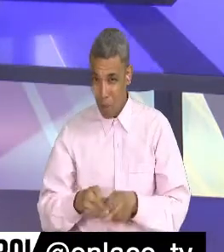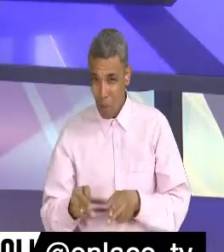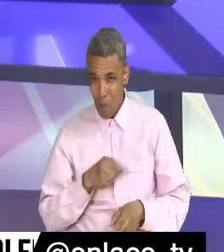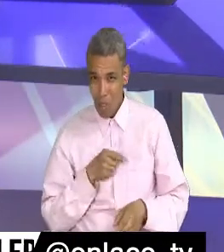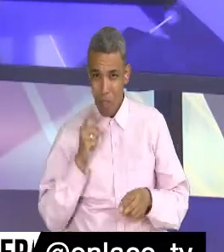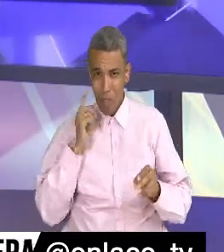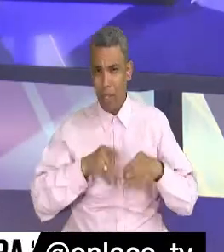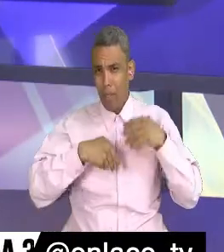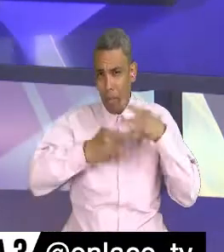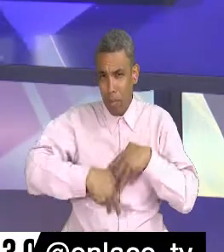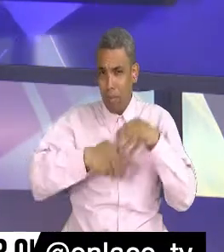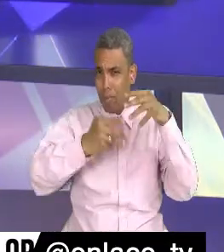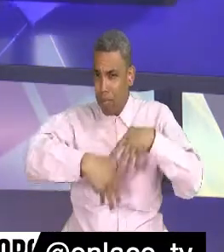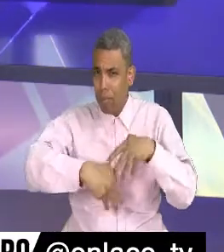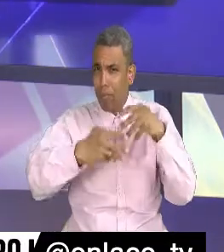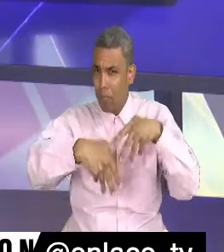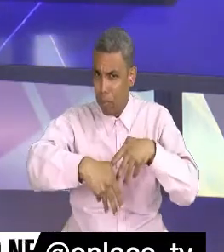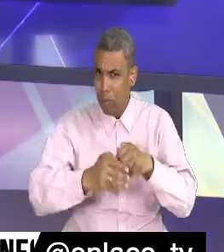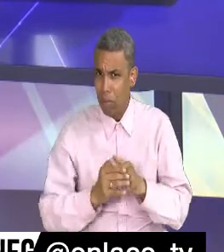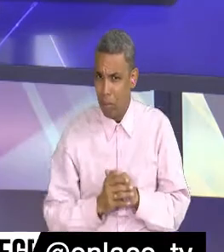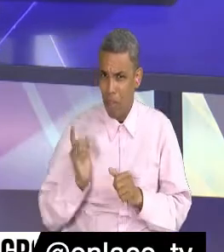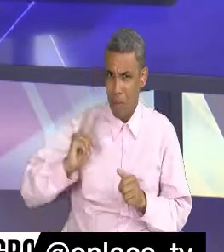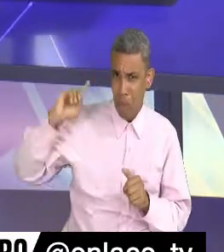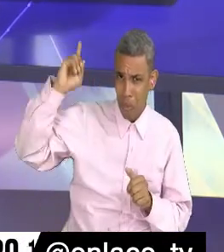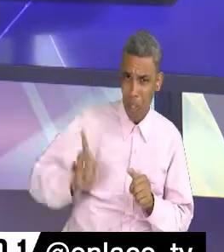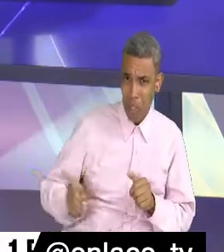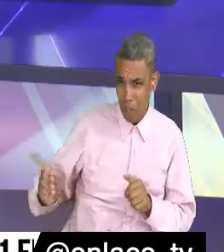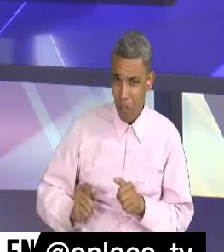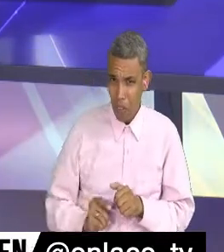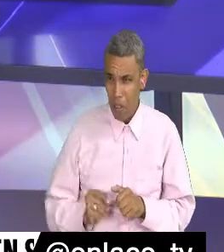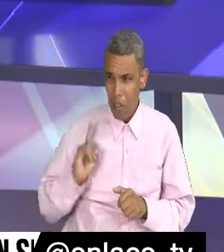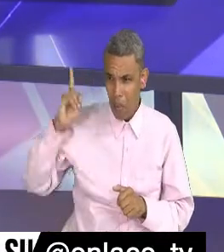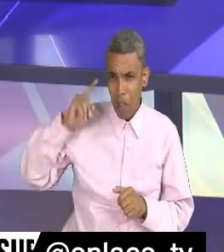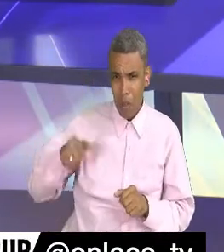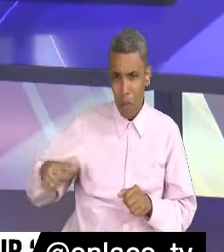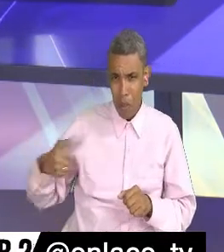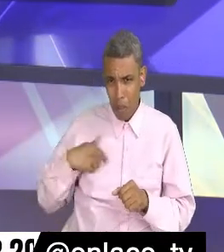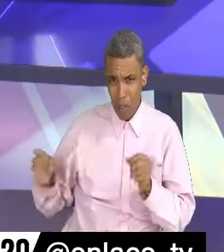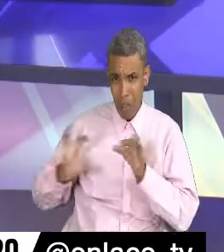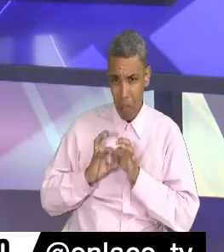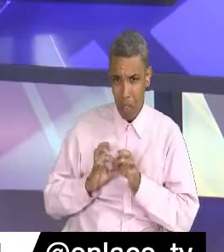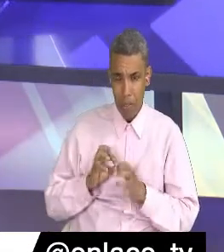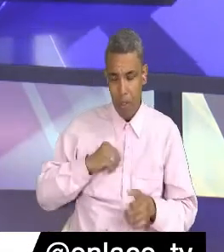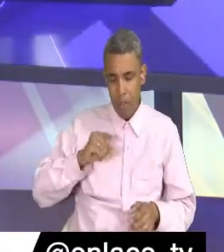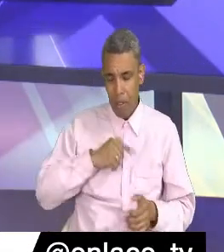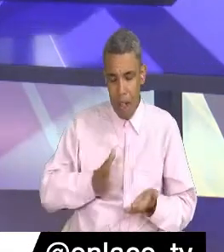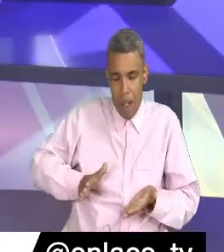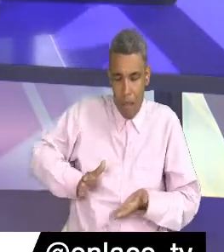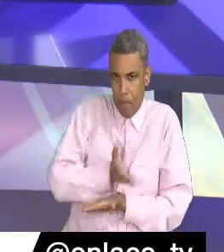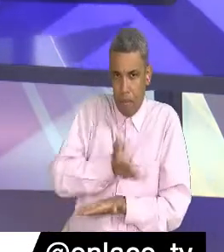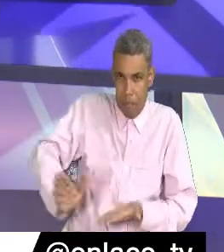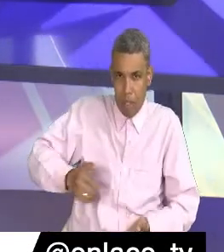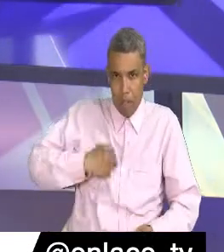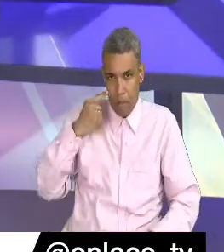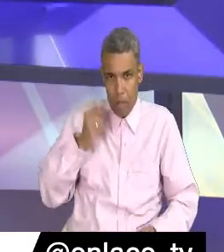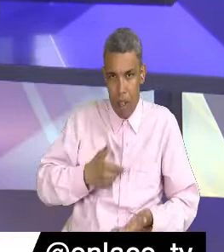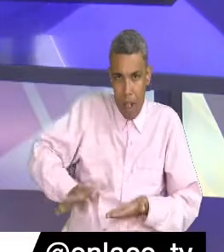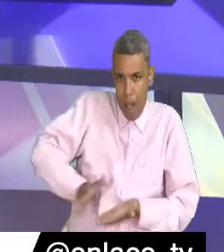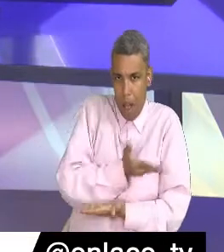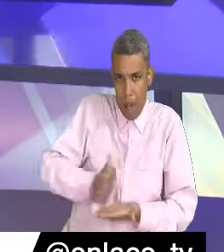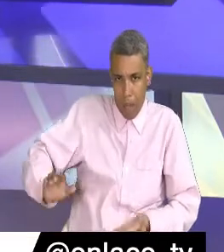1 de abril por parte de un sector político. Asegura el mandatario local que esta movilización no tiene nada que ver con la que se planea para